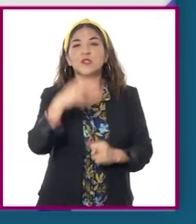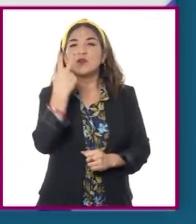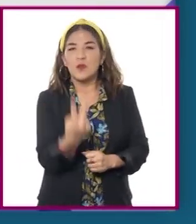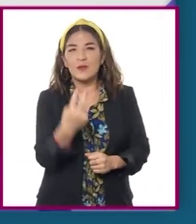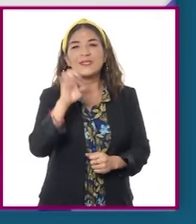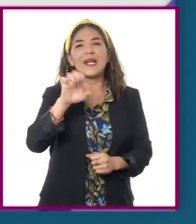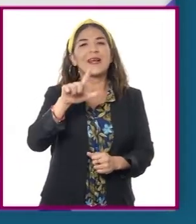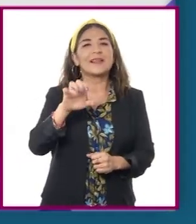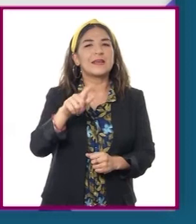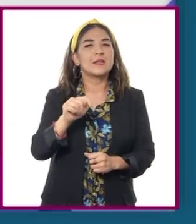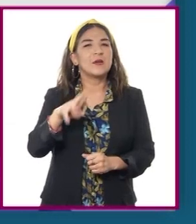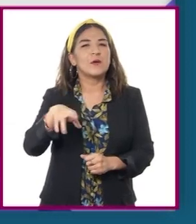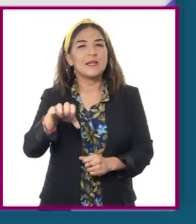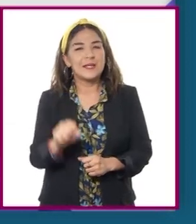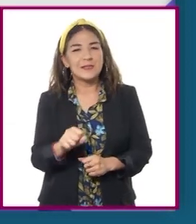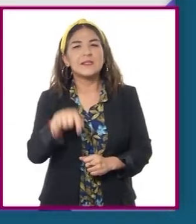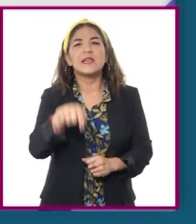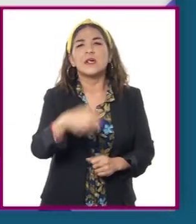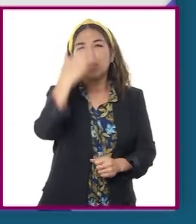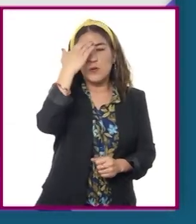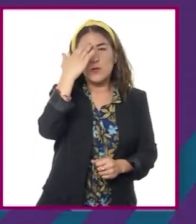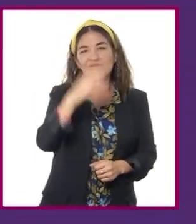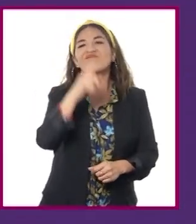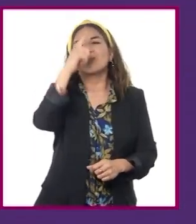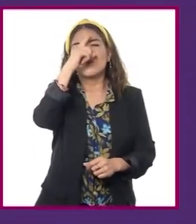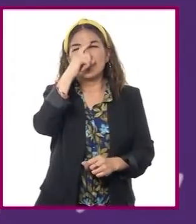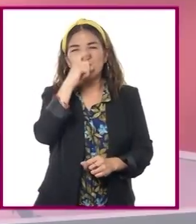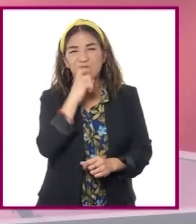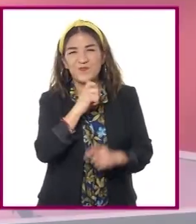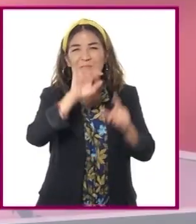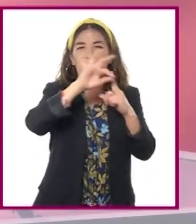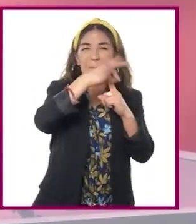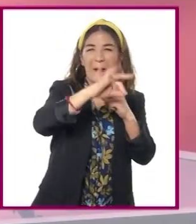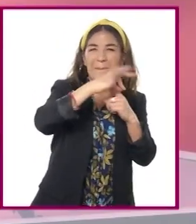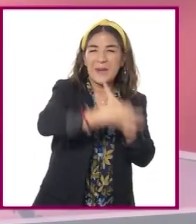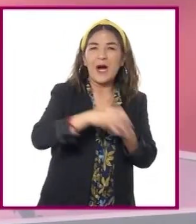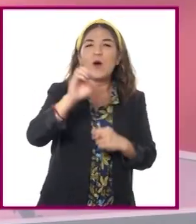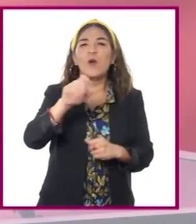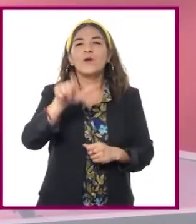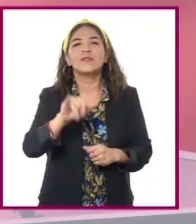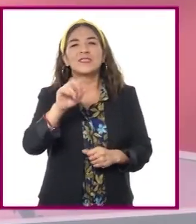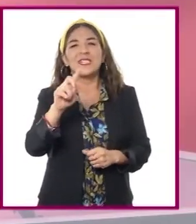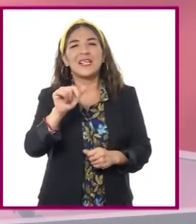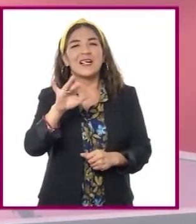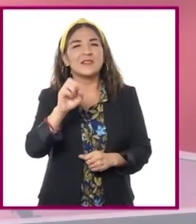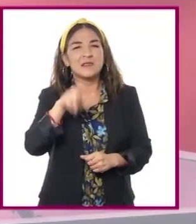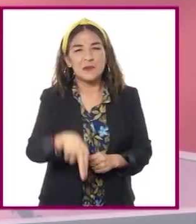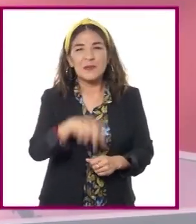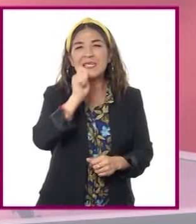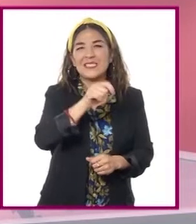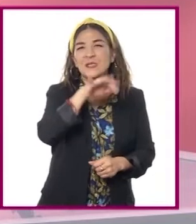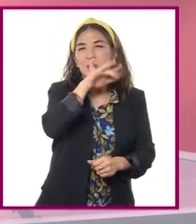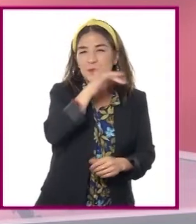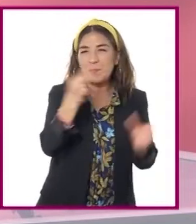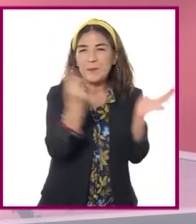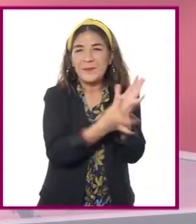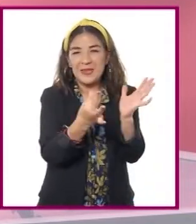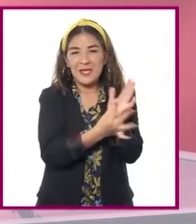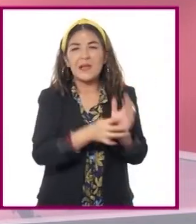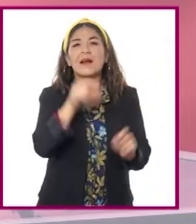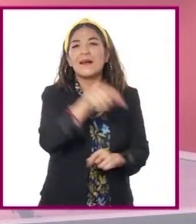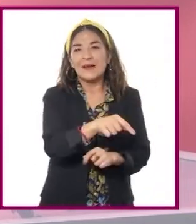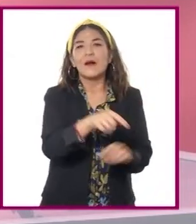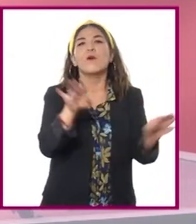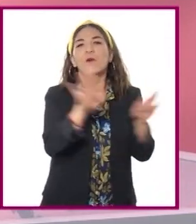este proceso se le conoce como oxidación. Debido a que los electrones no pueden acumularse en la estructura del